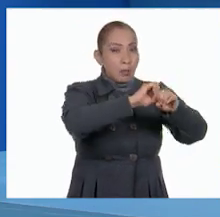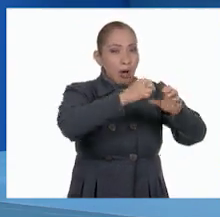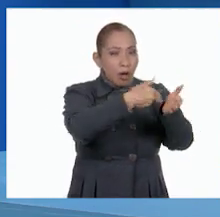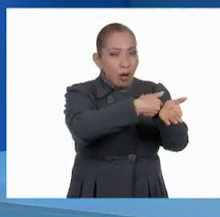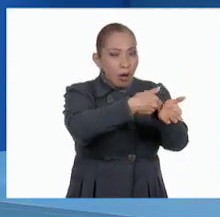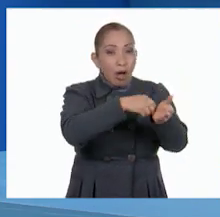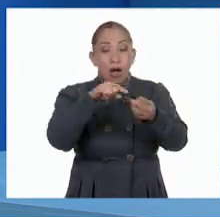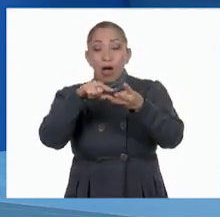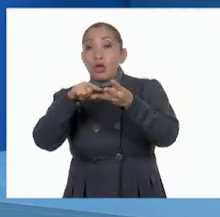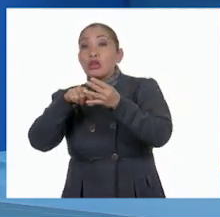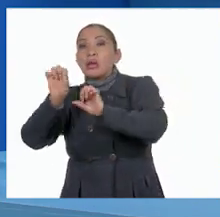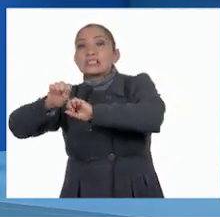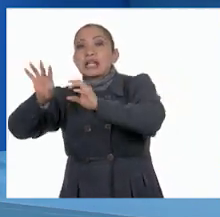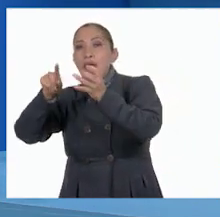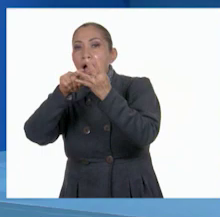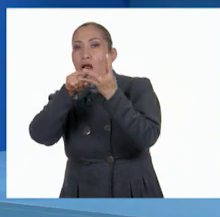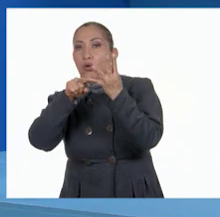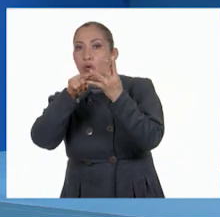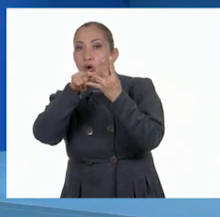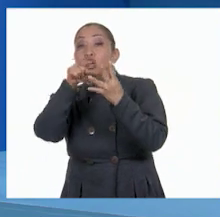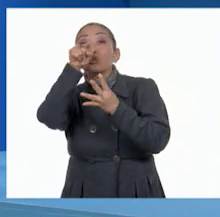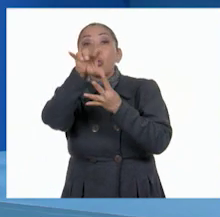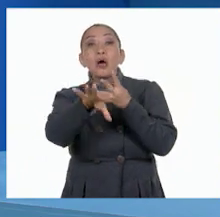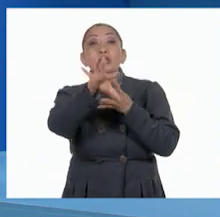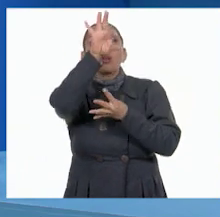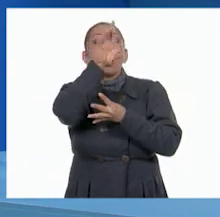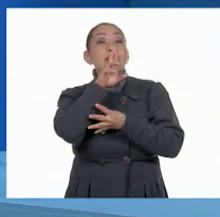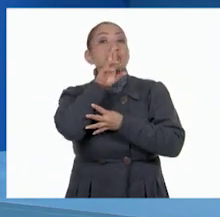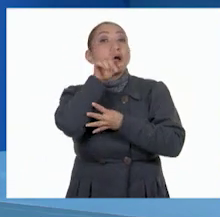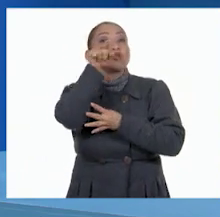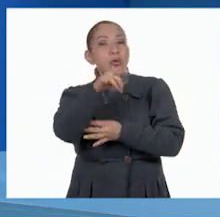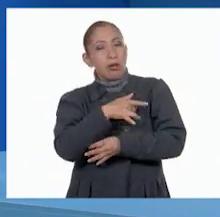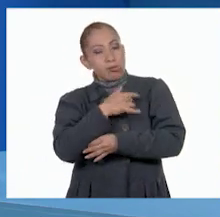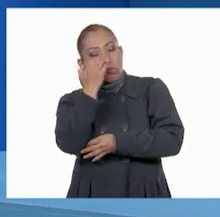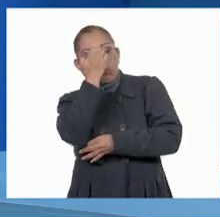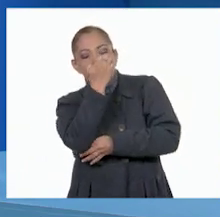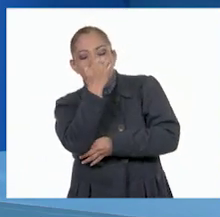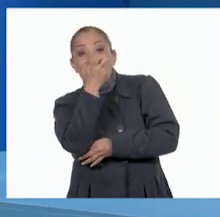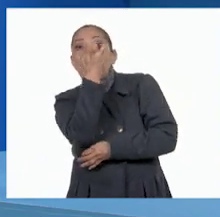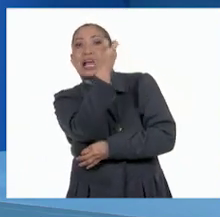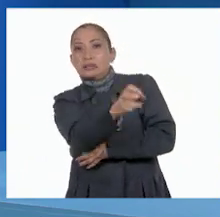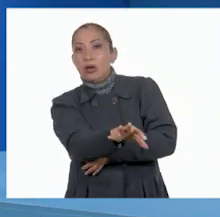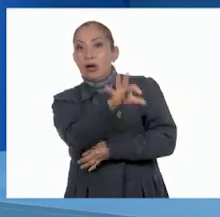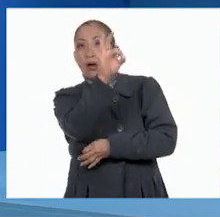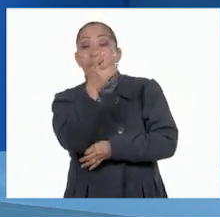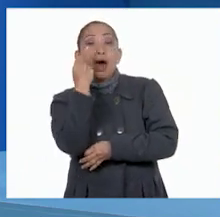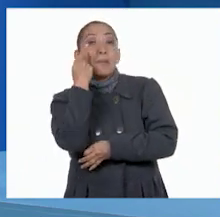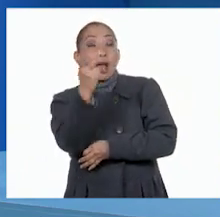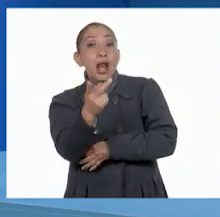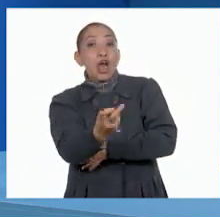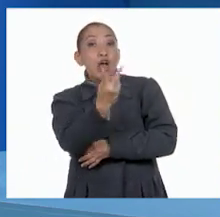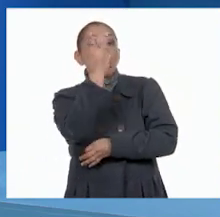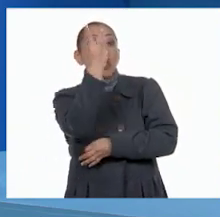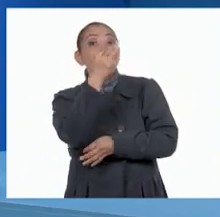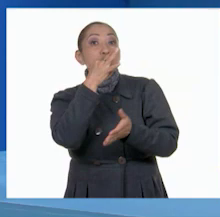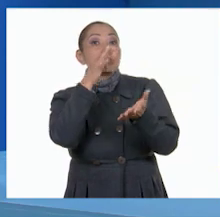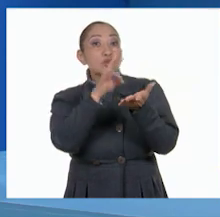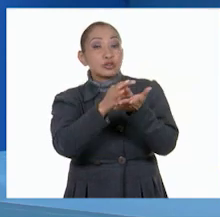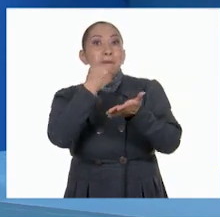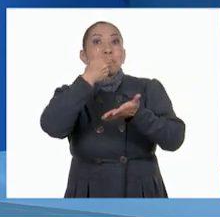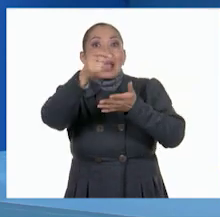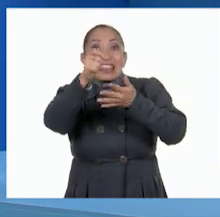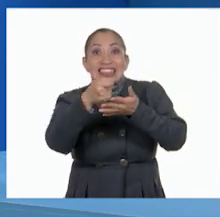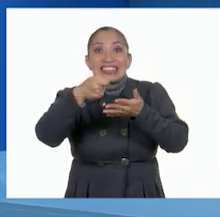para mensaje implícito. Así que elige la respuesta que tú consideres correcta. Y se obtendrán 2 puntos por